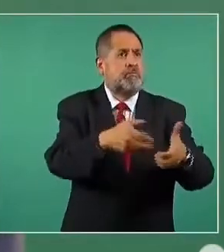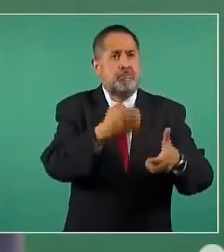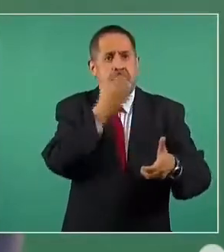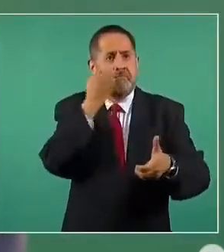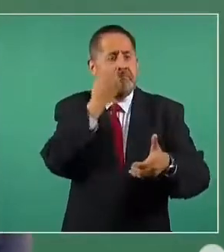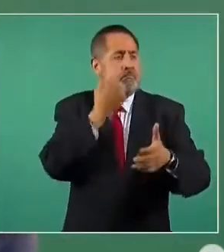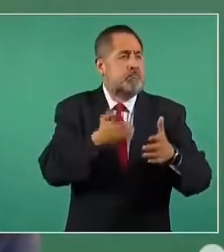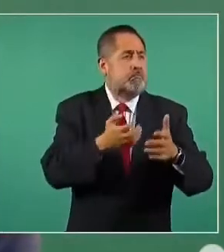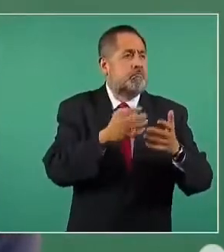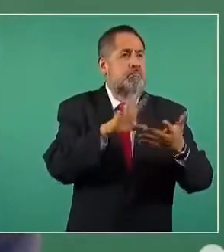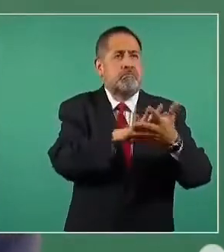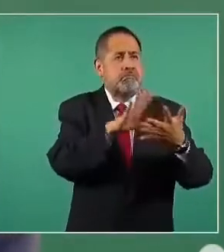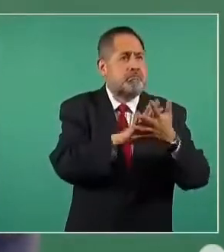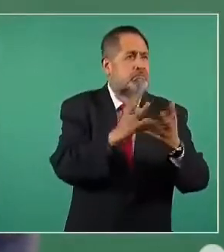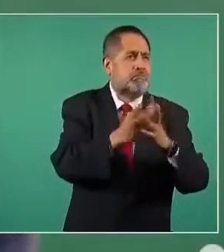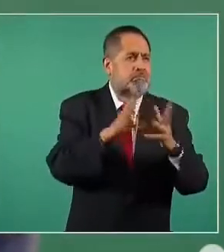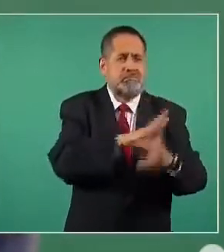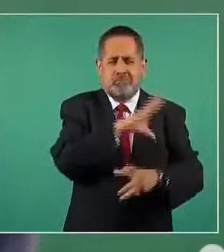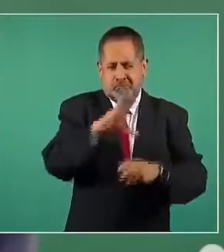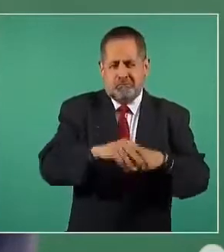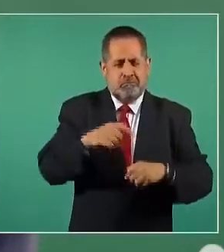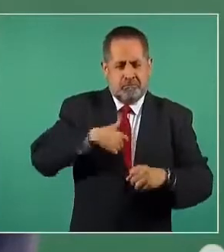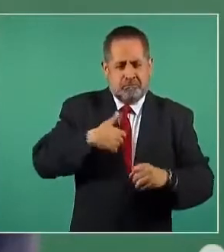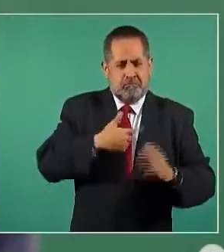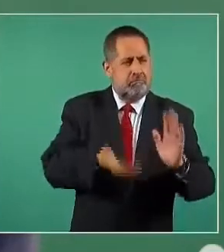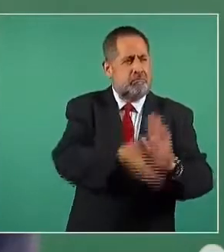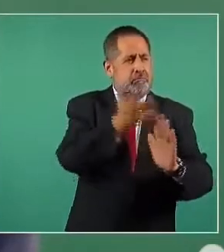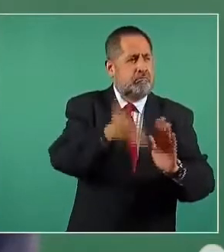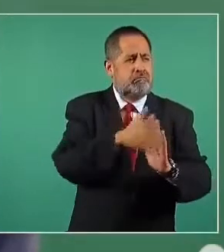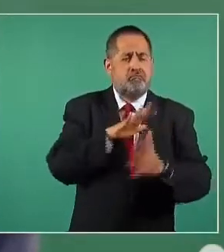escuelas, reclusorios, todo así.